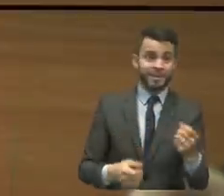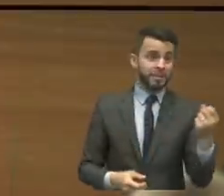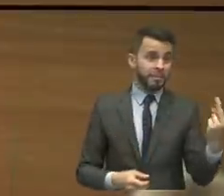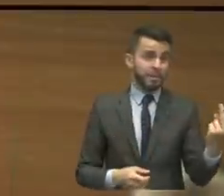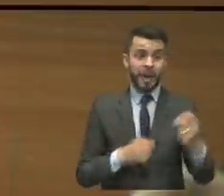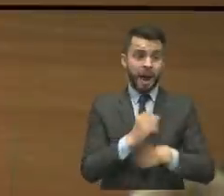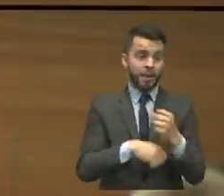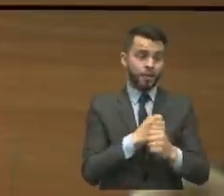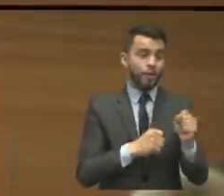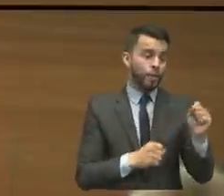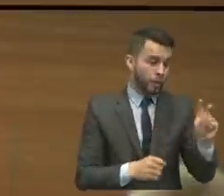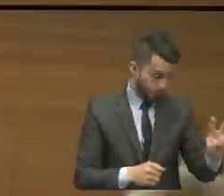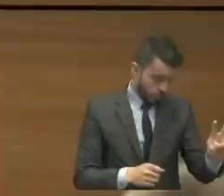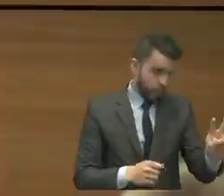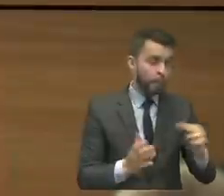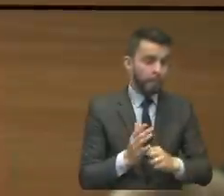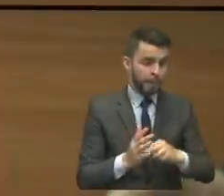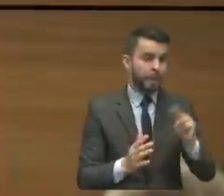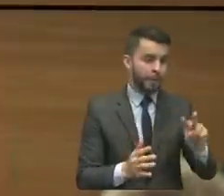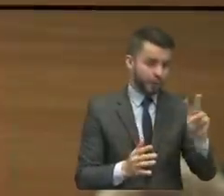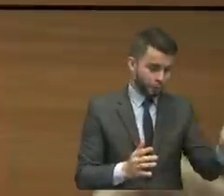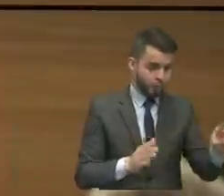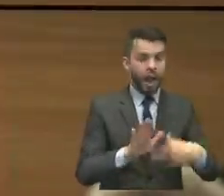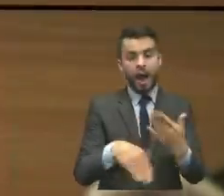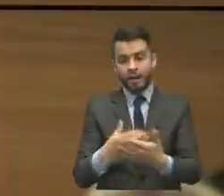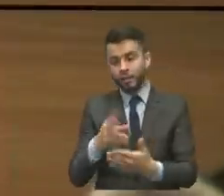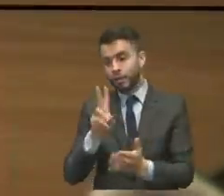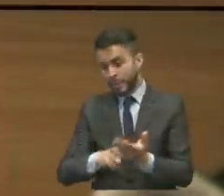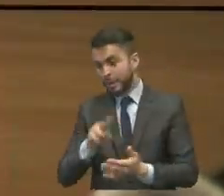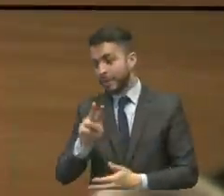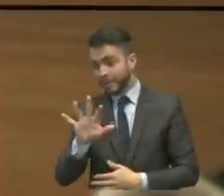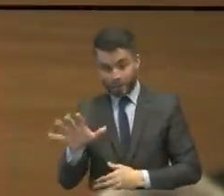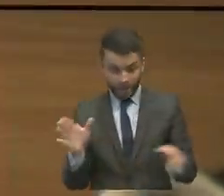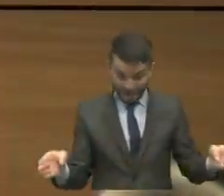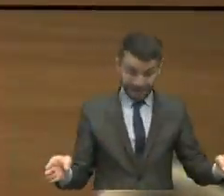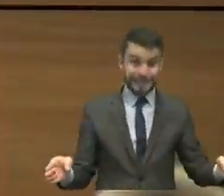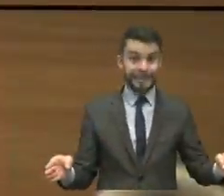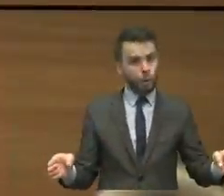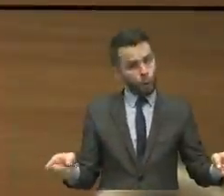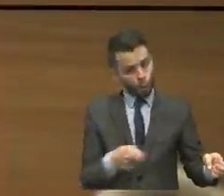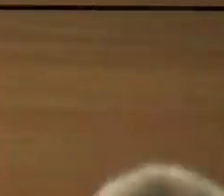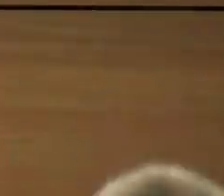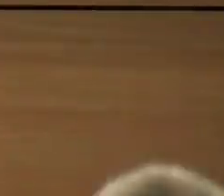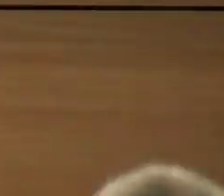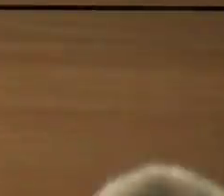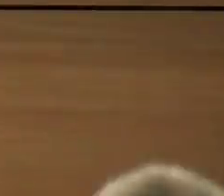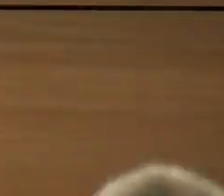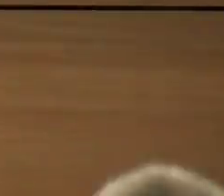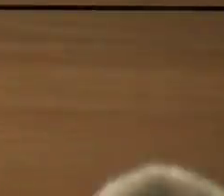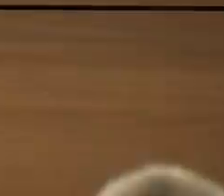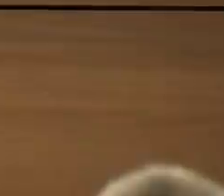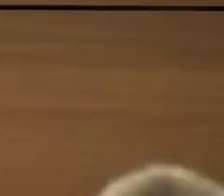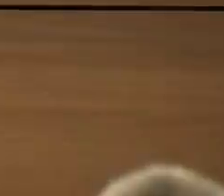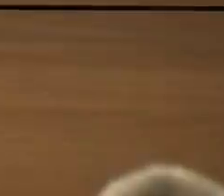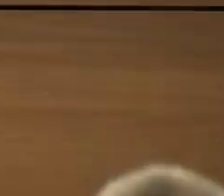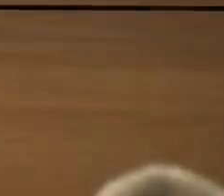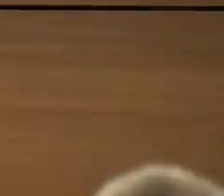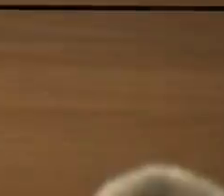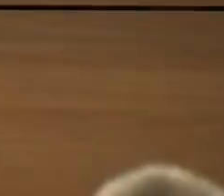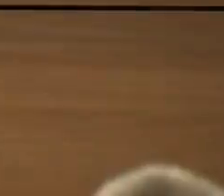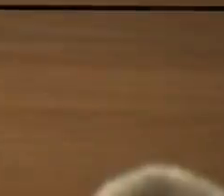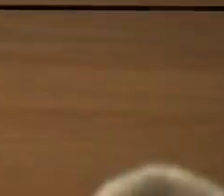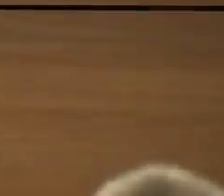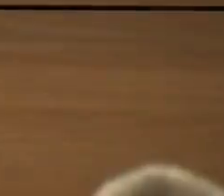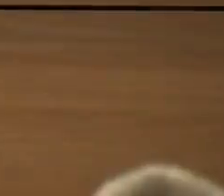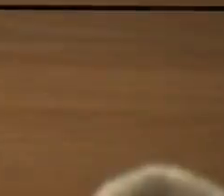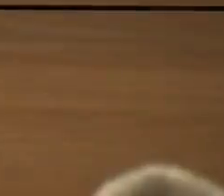25, cuando van a estar en obra ambas obras. Ahora, nuestra apuesta realmente es que el